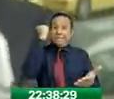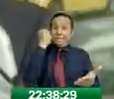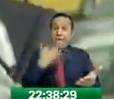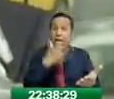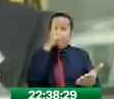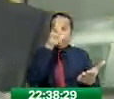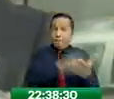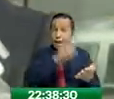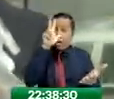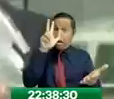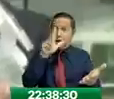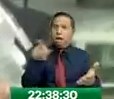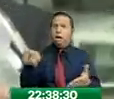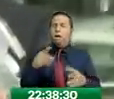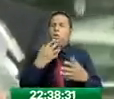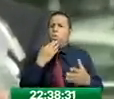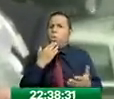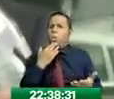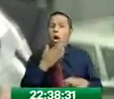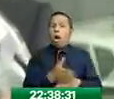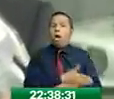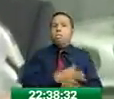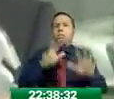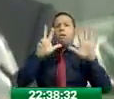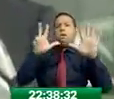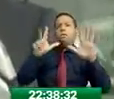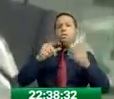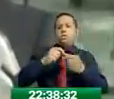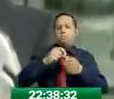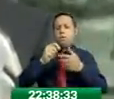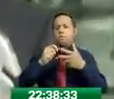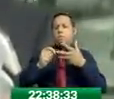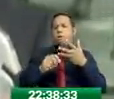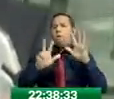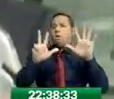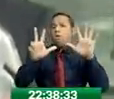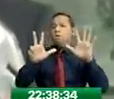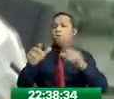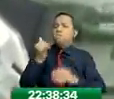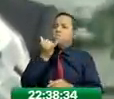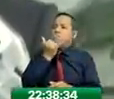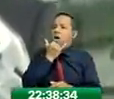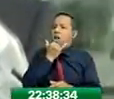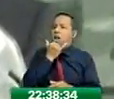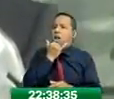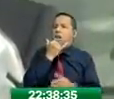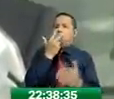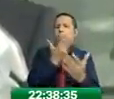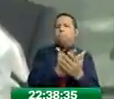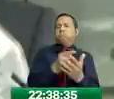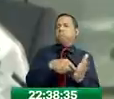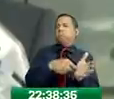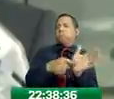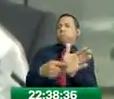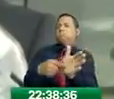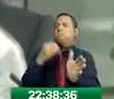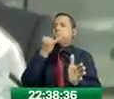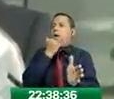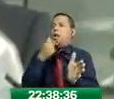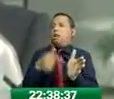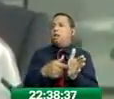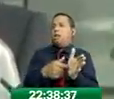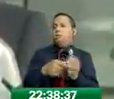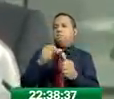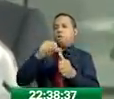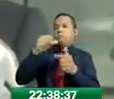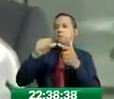ha presentado 8 causales de nulidad que vician el procedimiento y vician el proceso, y que el